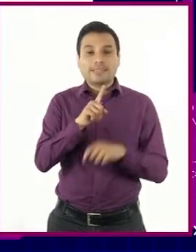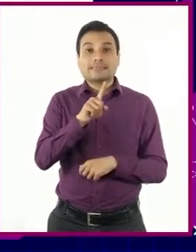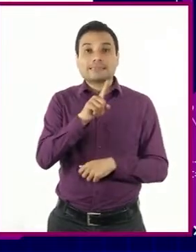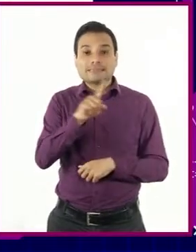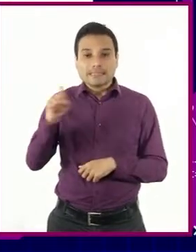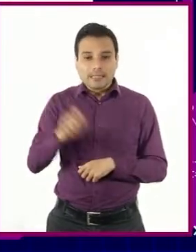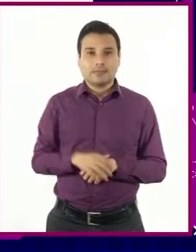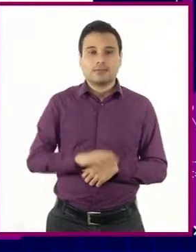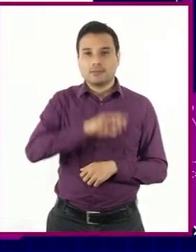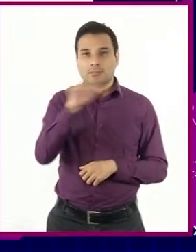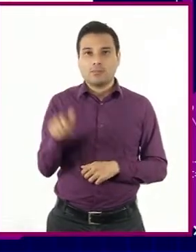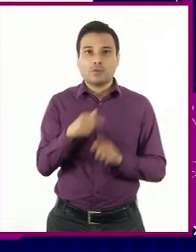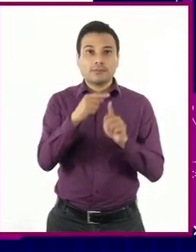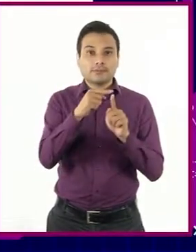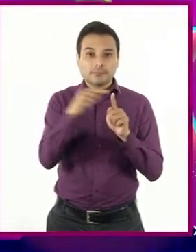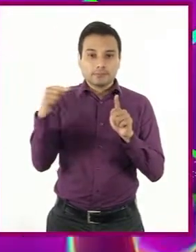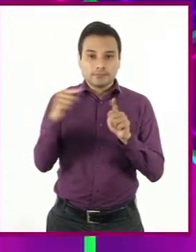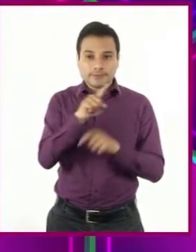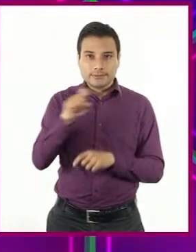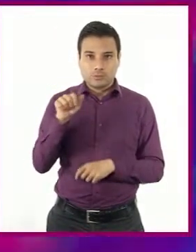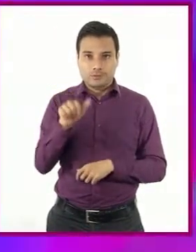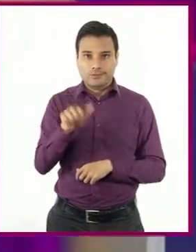entre 116.